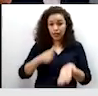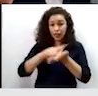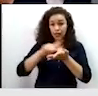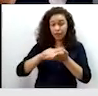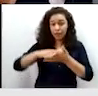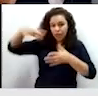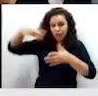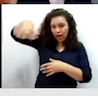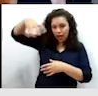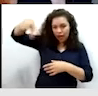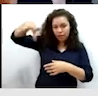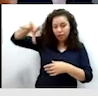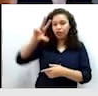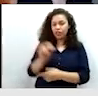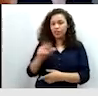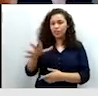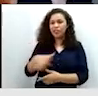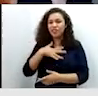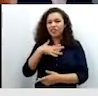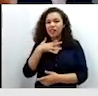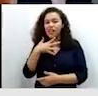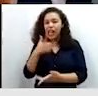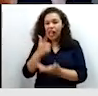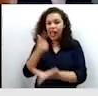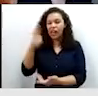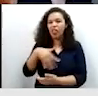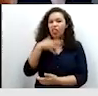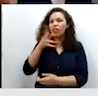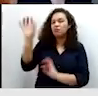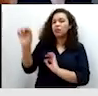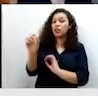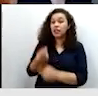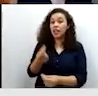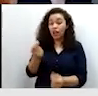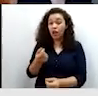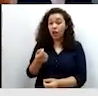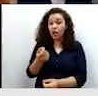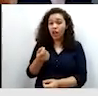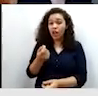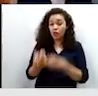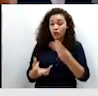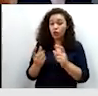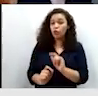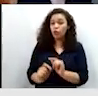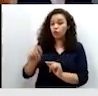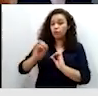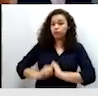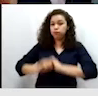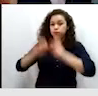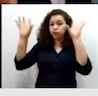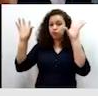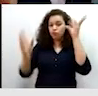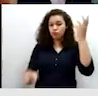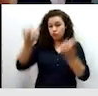campana se empieza a llenar de cochambre y con una flamita que suba, se prende todo. Y ha